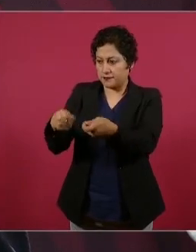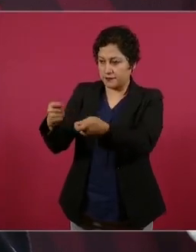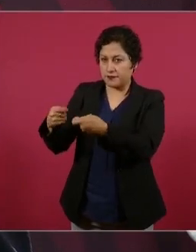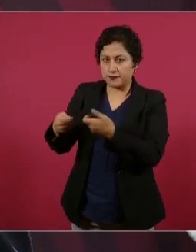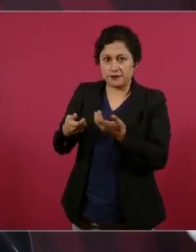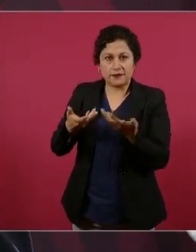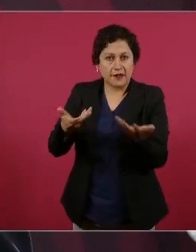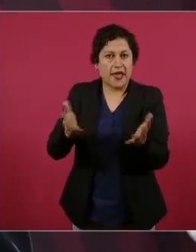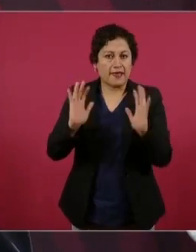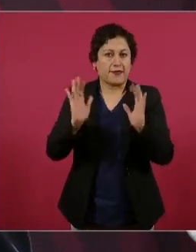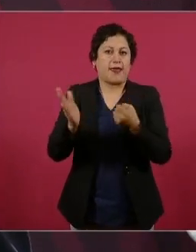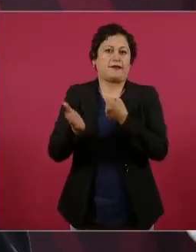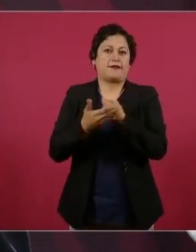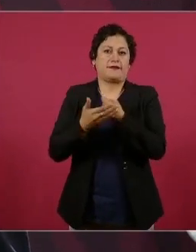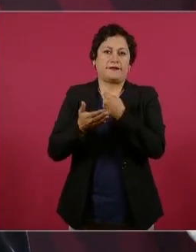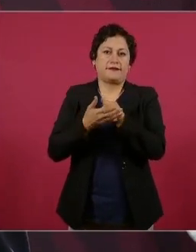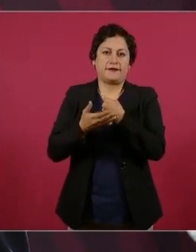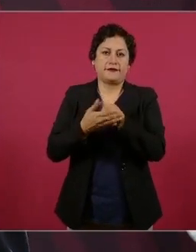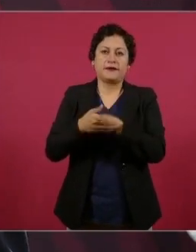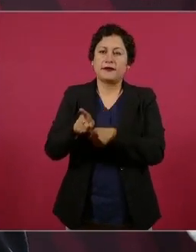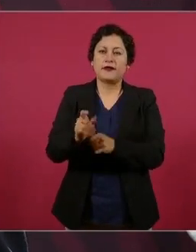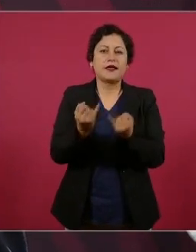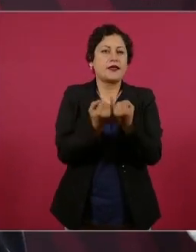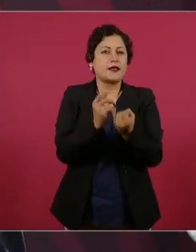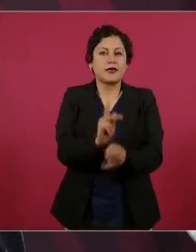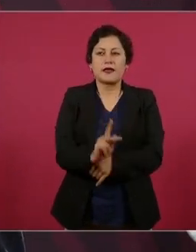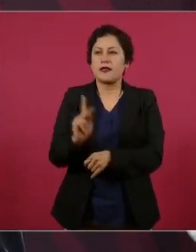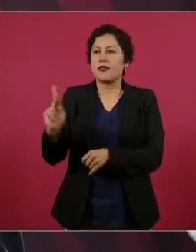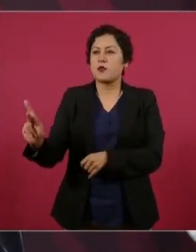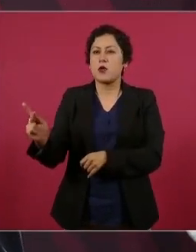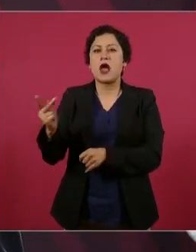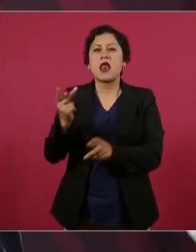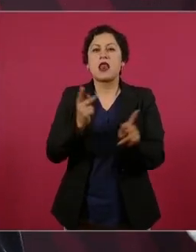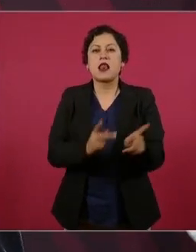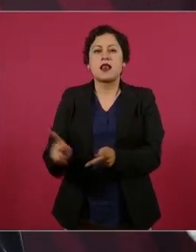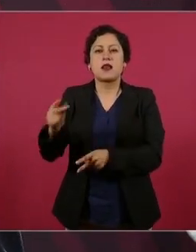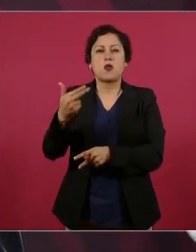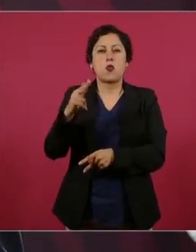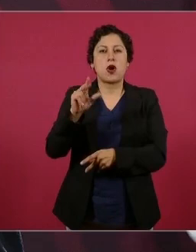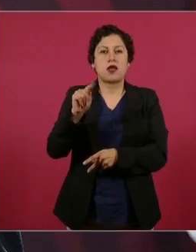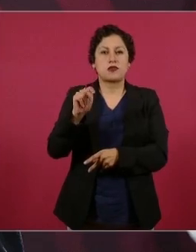haciendo en Huatulco, que la gente está muy contenta